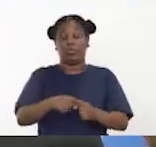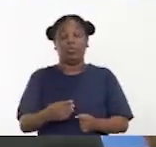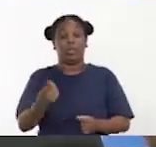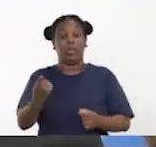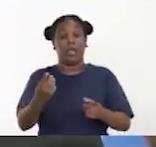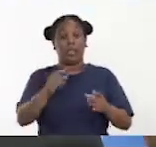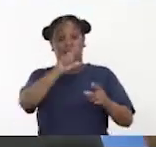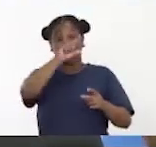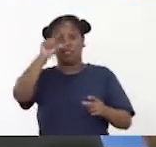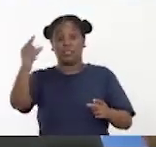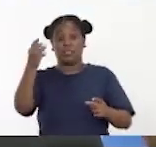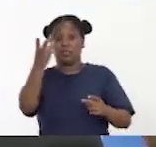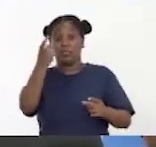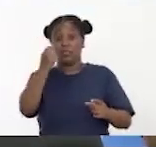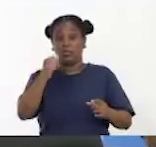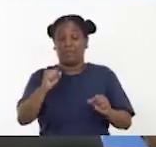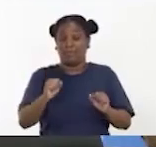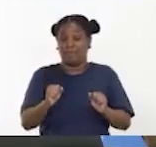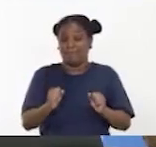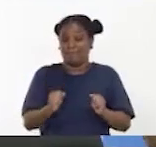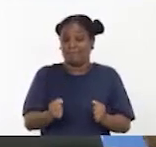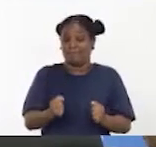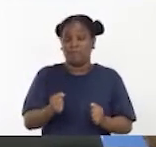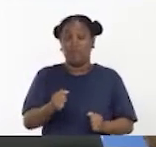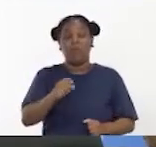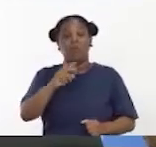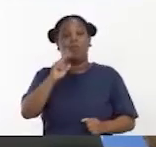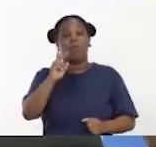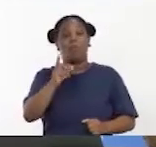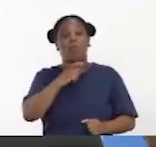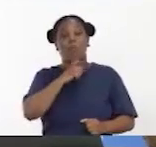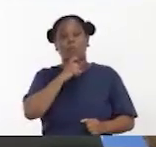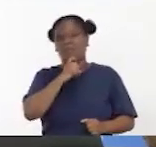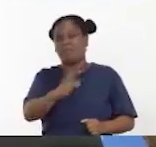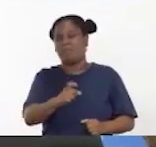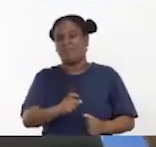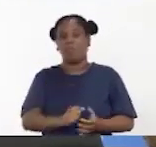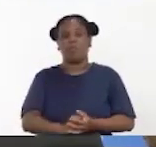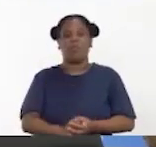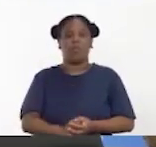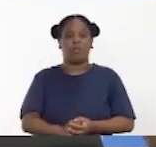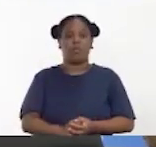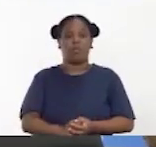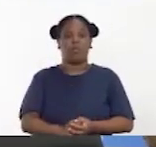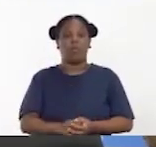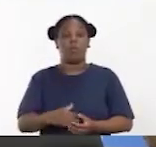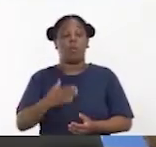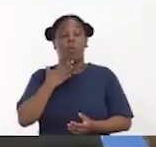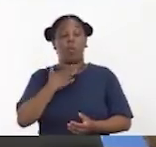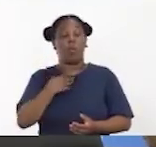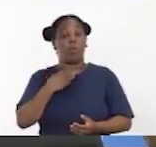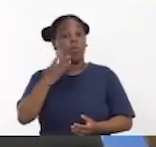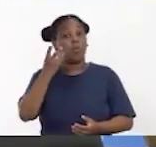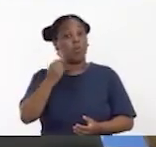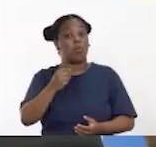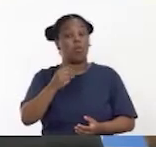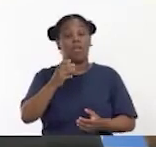la definición o se introduce la definición de números complejos como un número